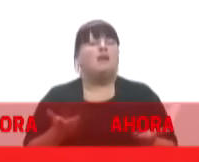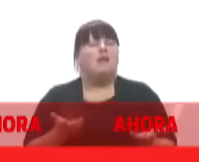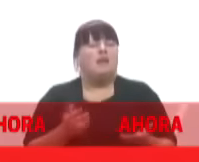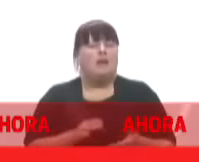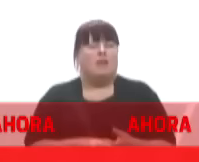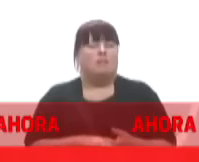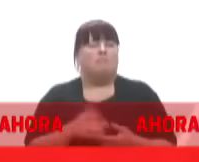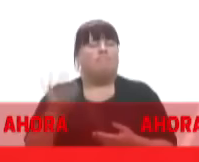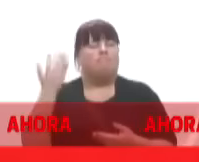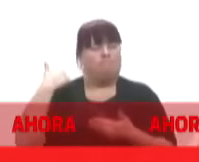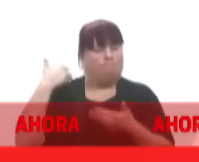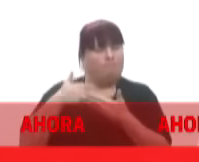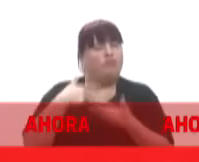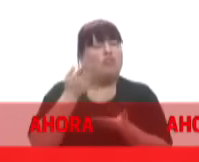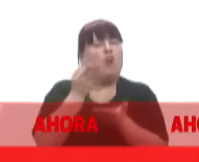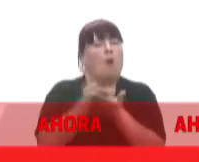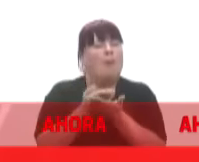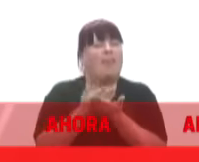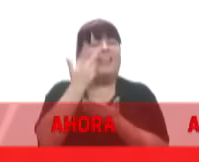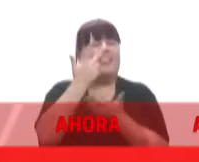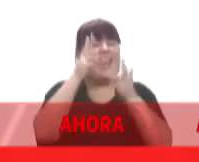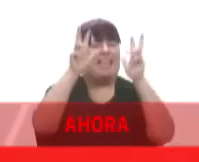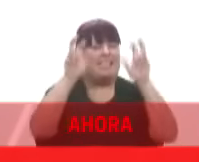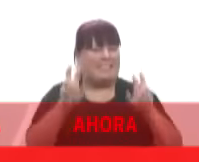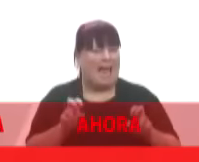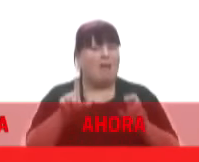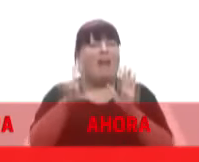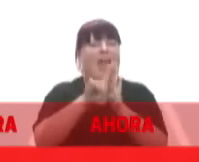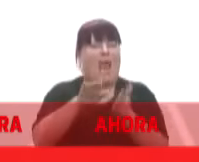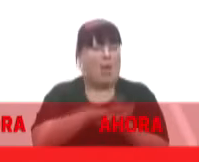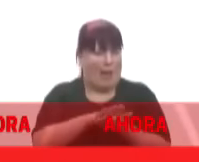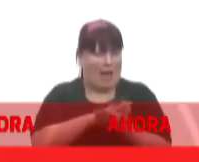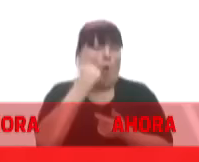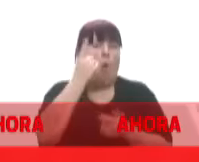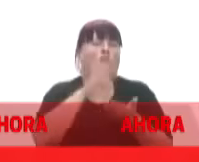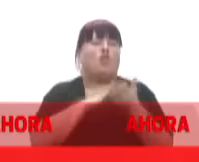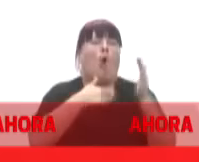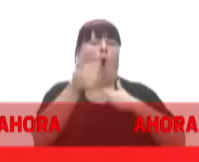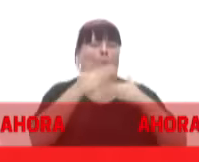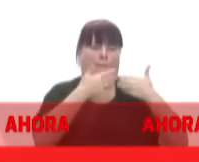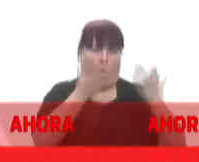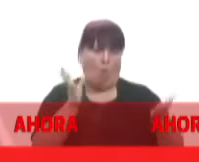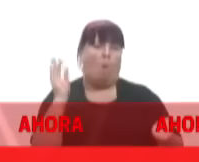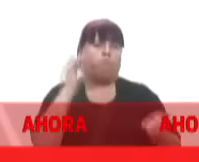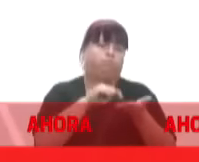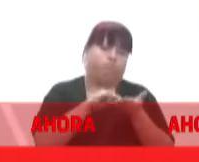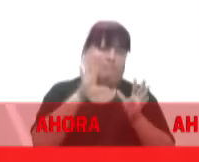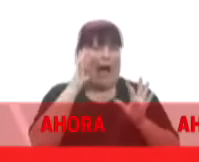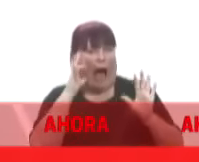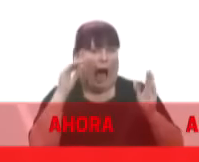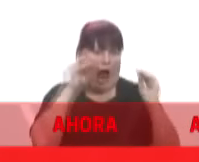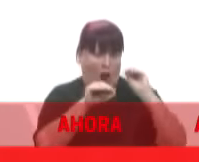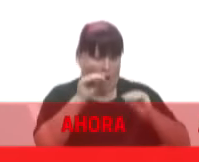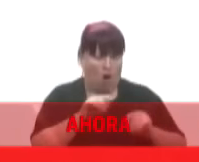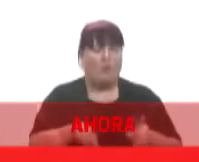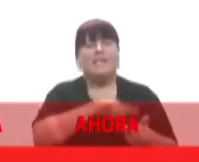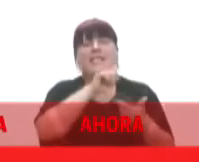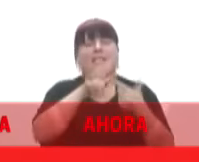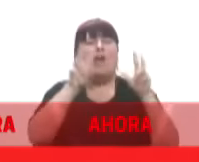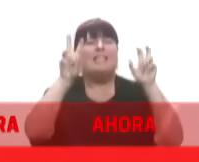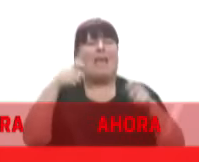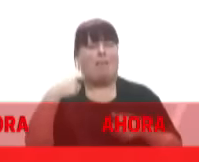¿Qué hemos visto? Yo he pedido que haya tres temas en la ley bases, ¿sí? Uno era la obra pública, que se incorporó a medias. La otra es el tema